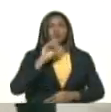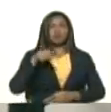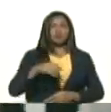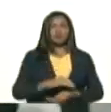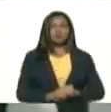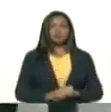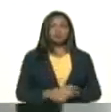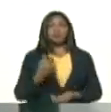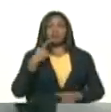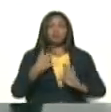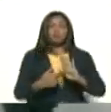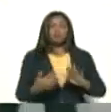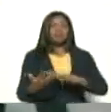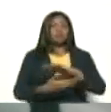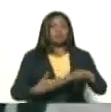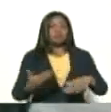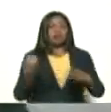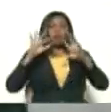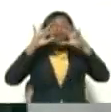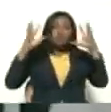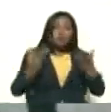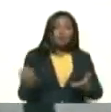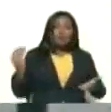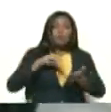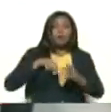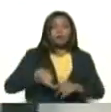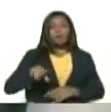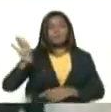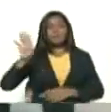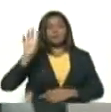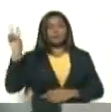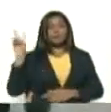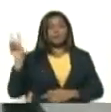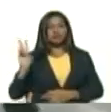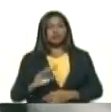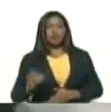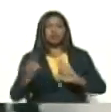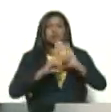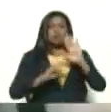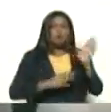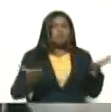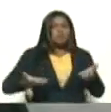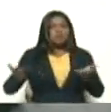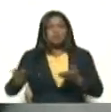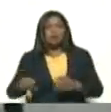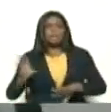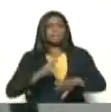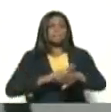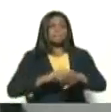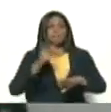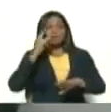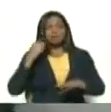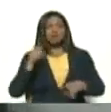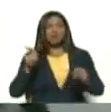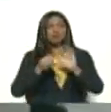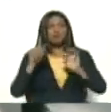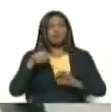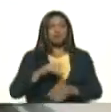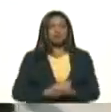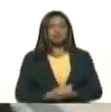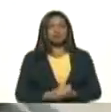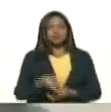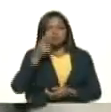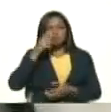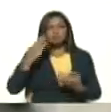en el medio de esta pandemia regresan a la patria, regresan a su casa, cumpliendo con todos los protocolos médicos, civiles, de